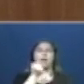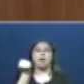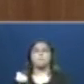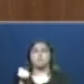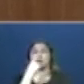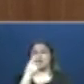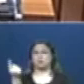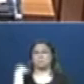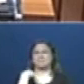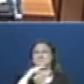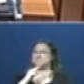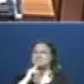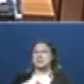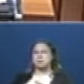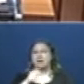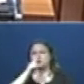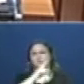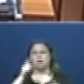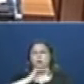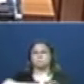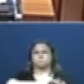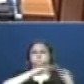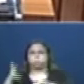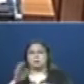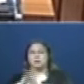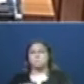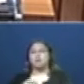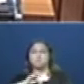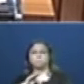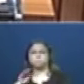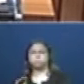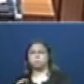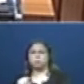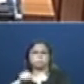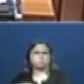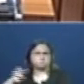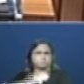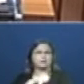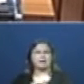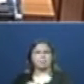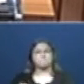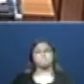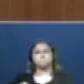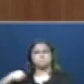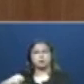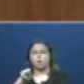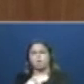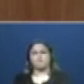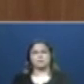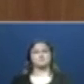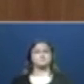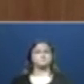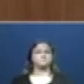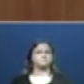fue un año de transición desde el modelo de ayudas a fondo perdido subvenciones al de préstamos reembolsables en